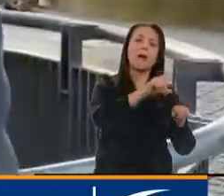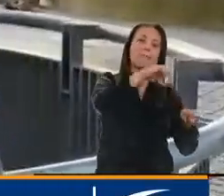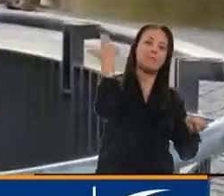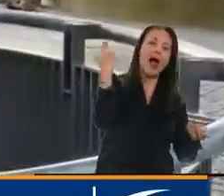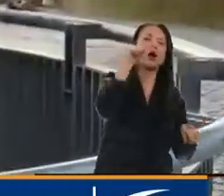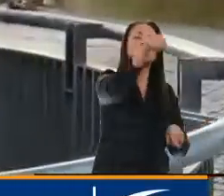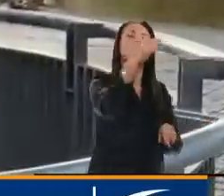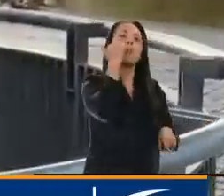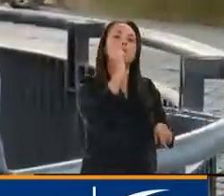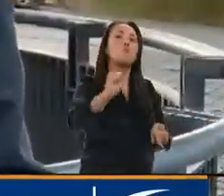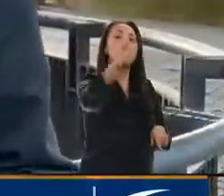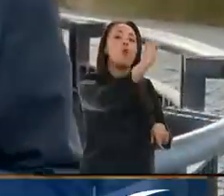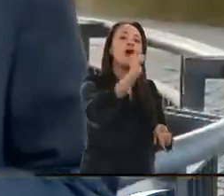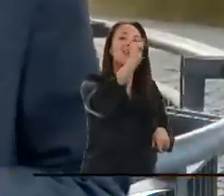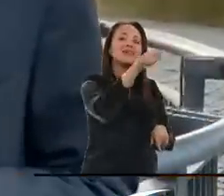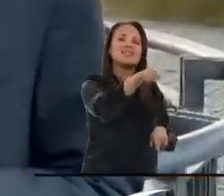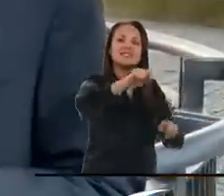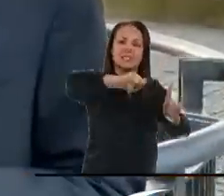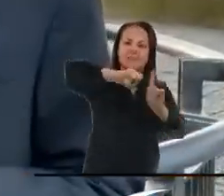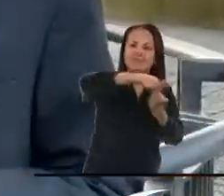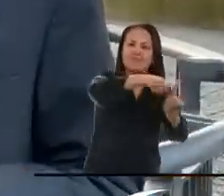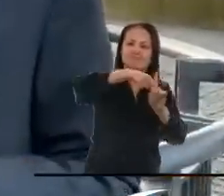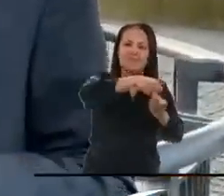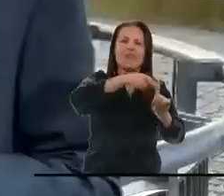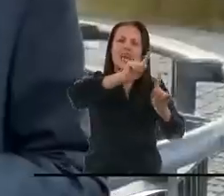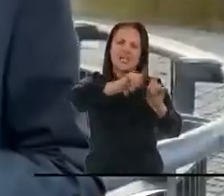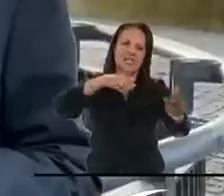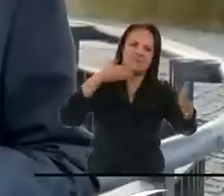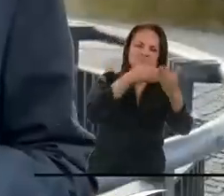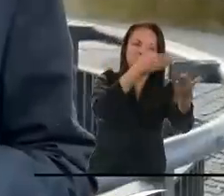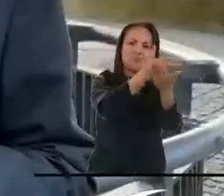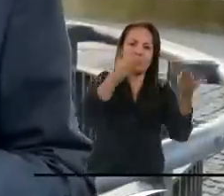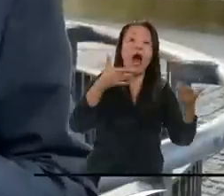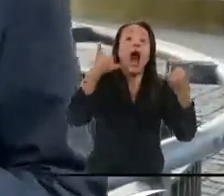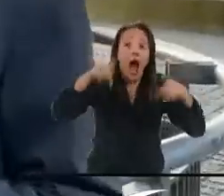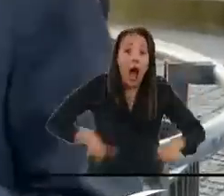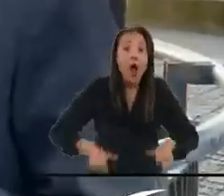de las mujeres, donde eran torturadas y condenadas. Hoy funciona acá la Corte